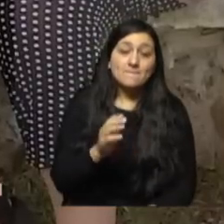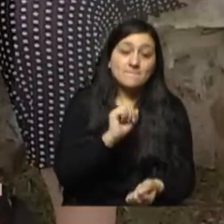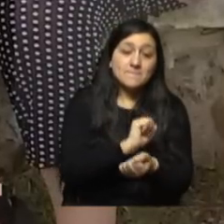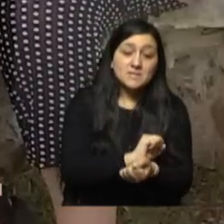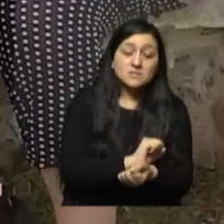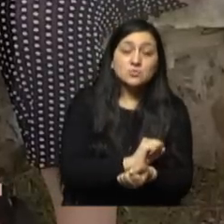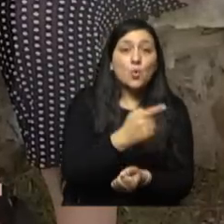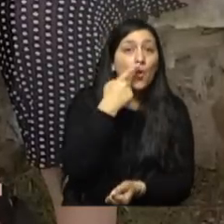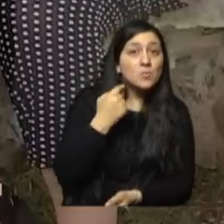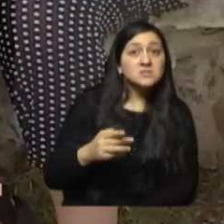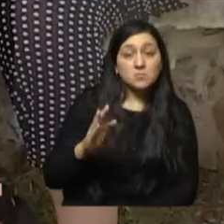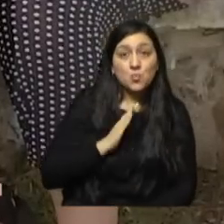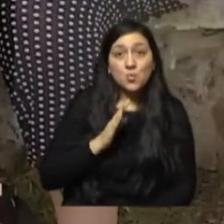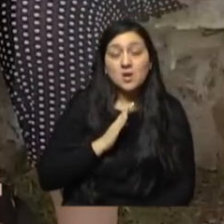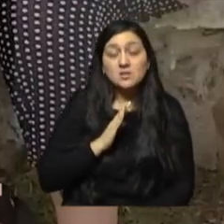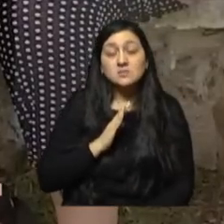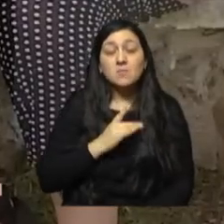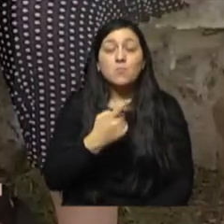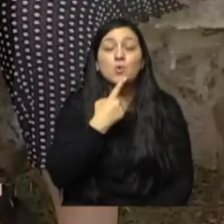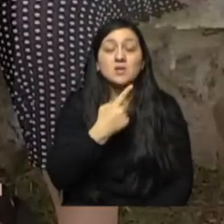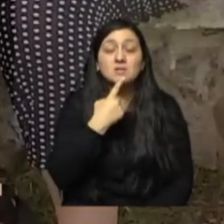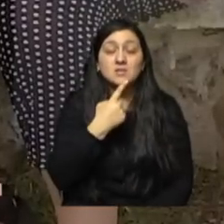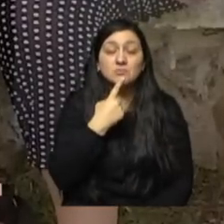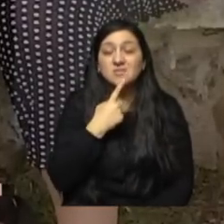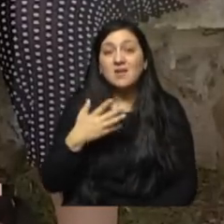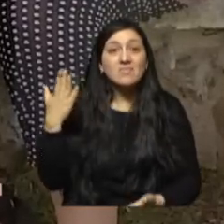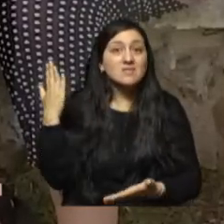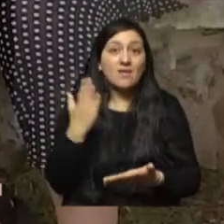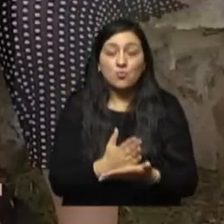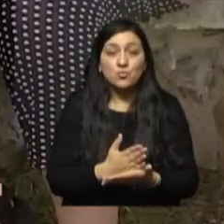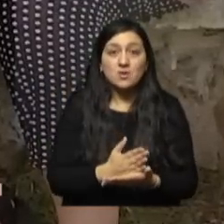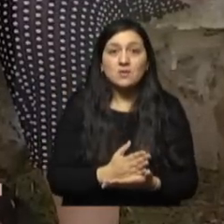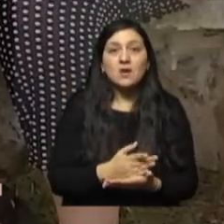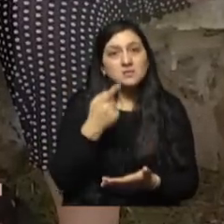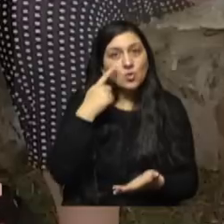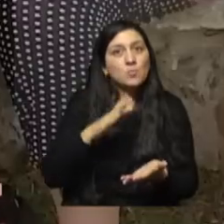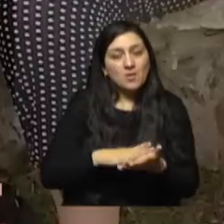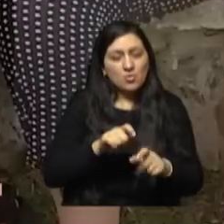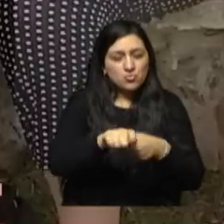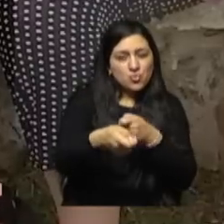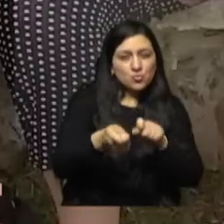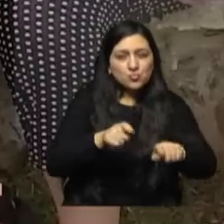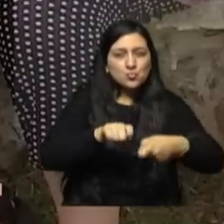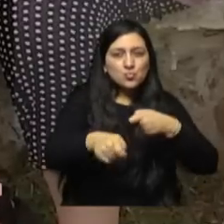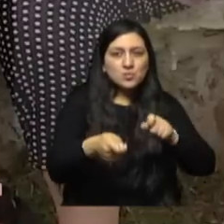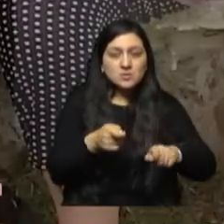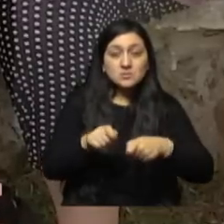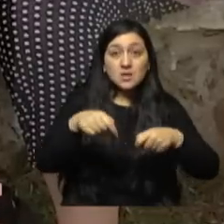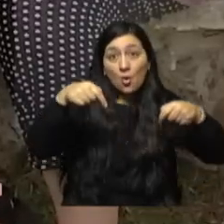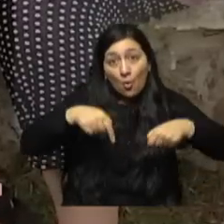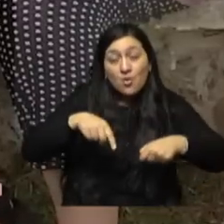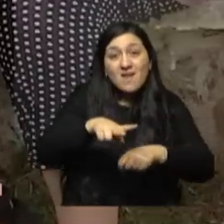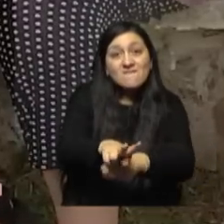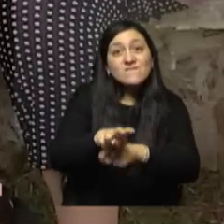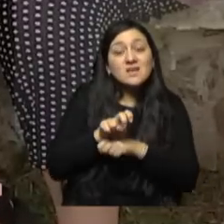políticos perseguidos de la última dictadura cívico-militar, donde se constataron torturas que hoy la Fiscalía, a